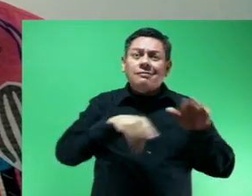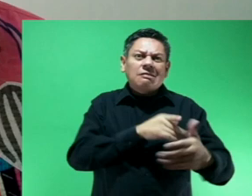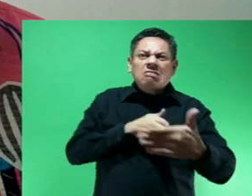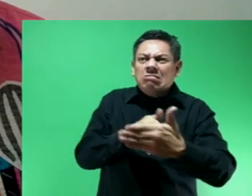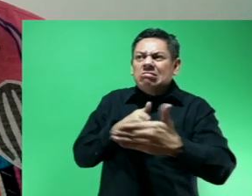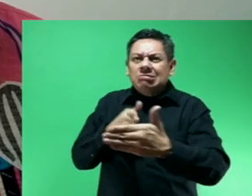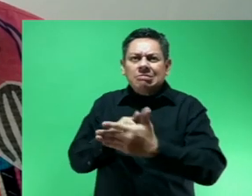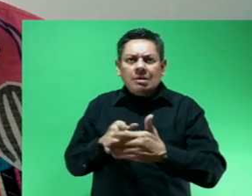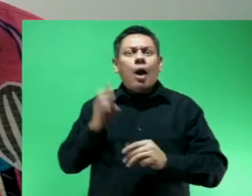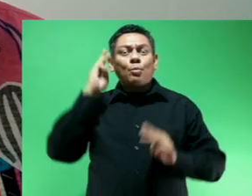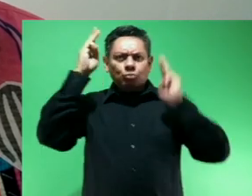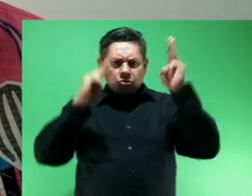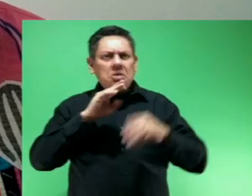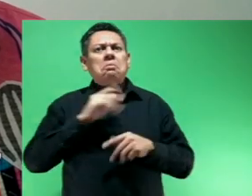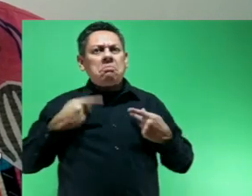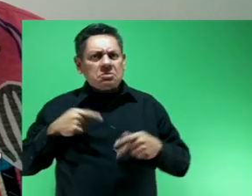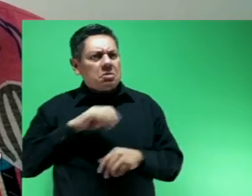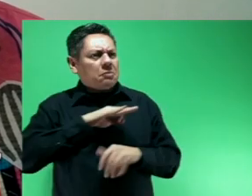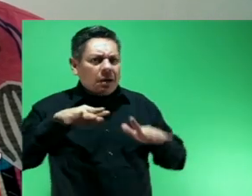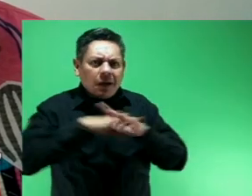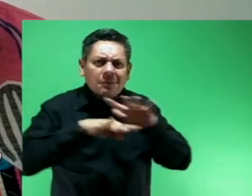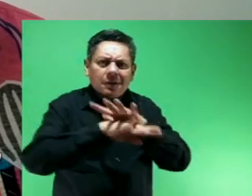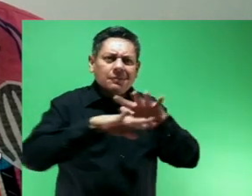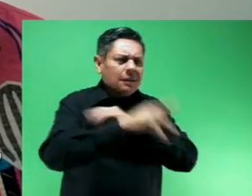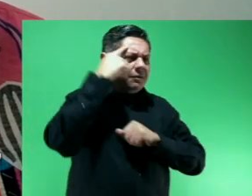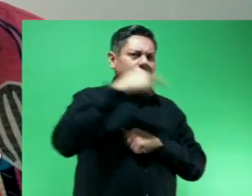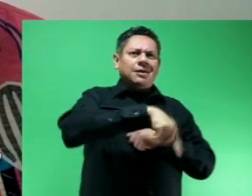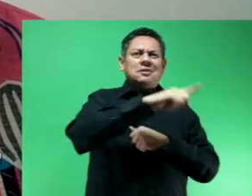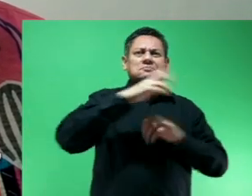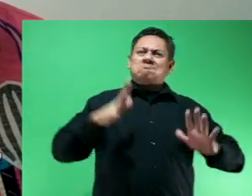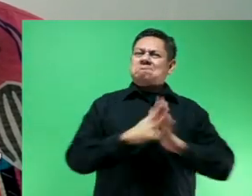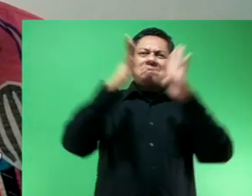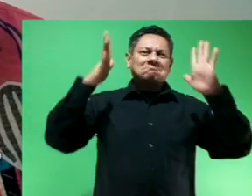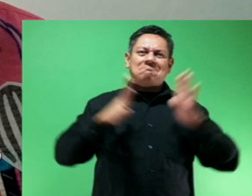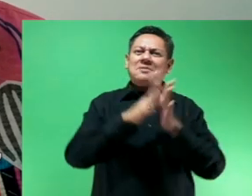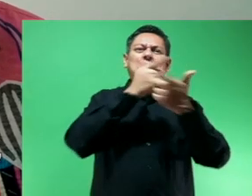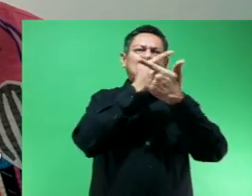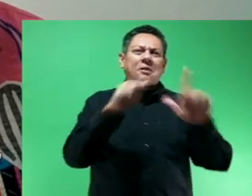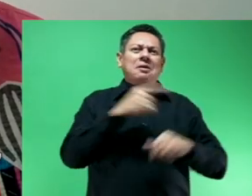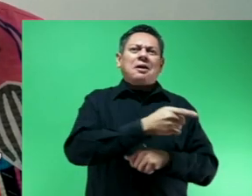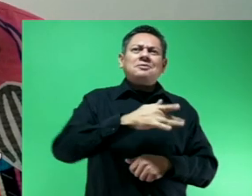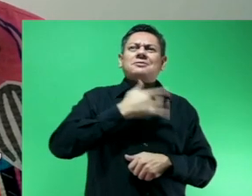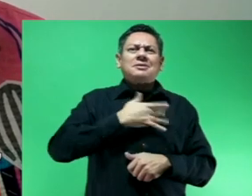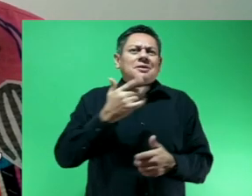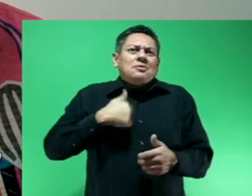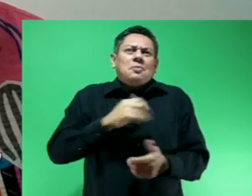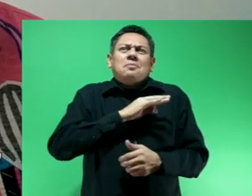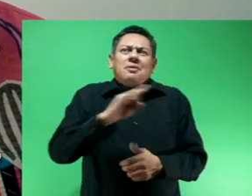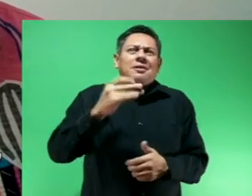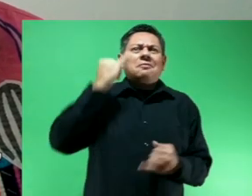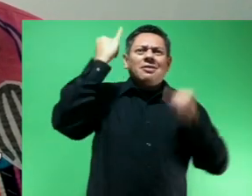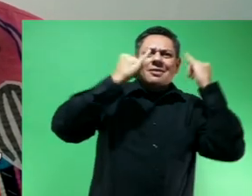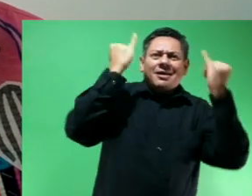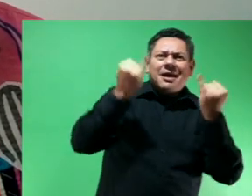todos y todos puedan sentir la libertad de ser hacer pensar